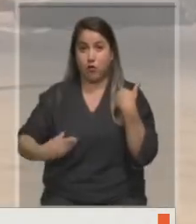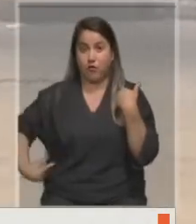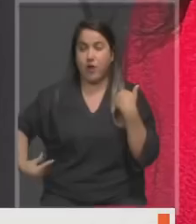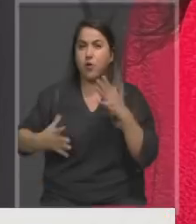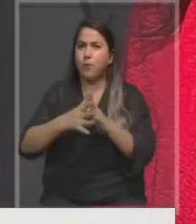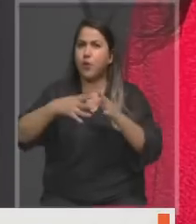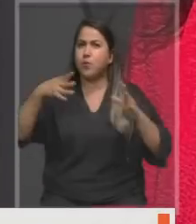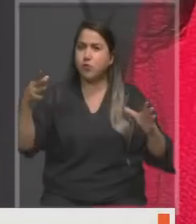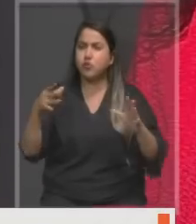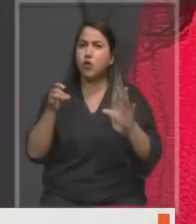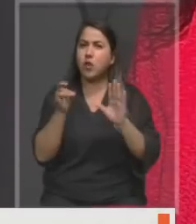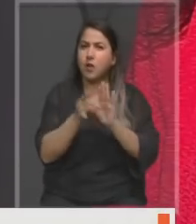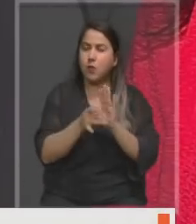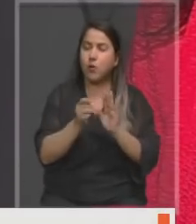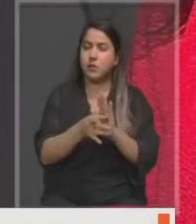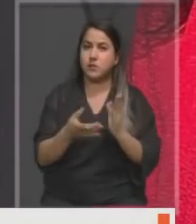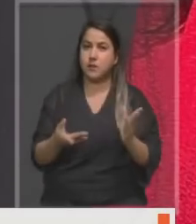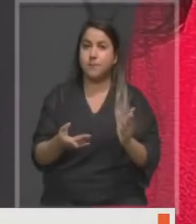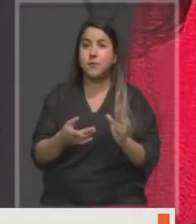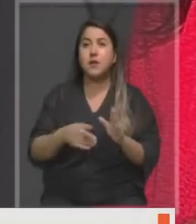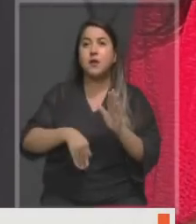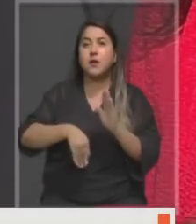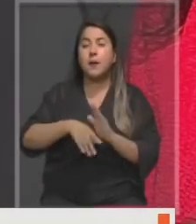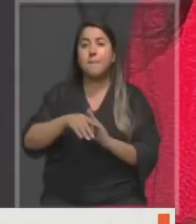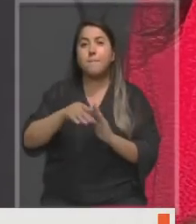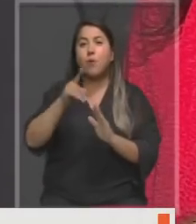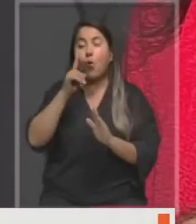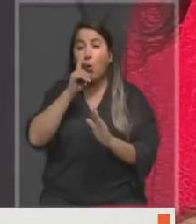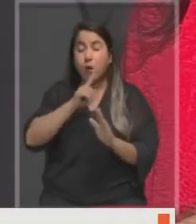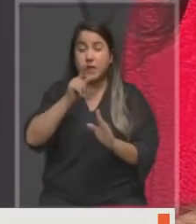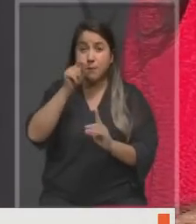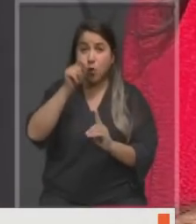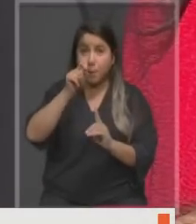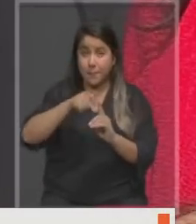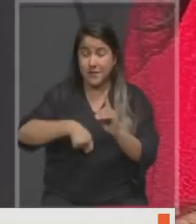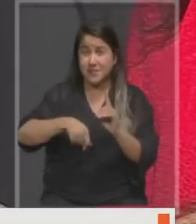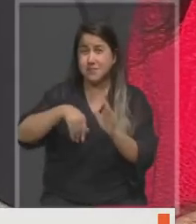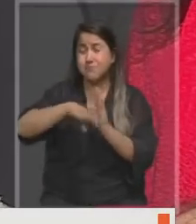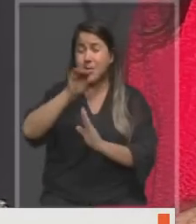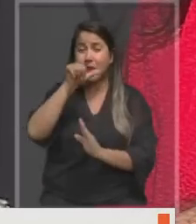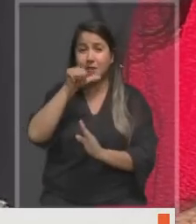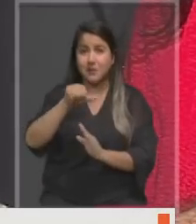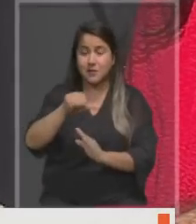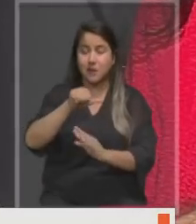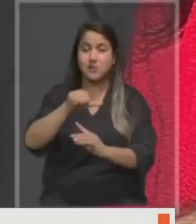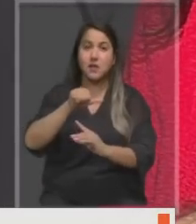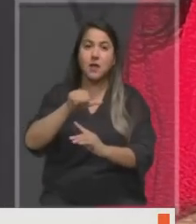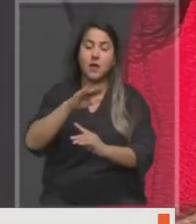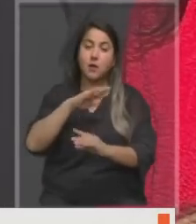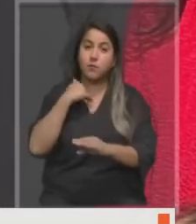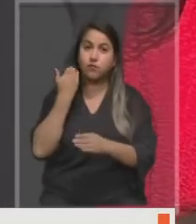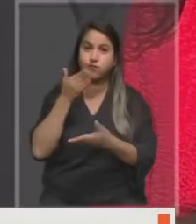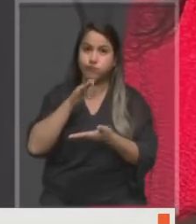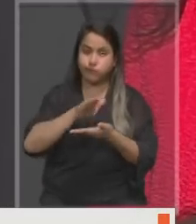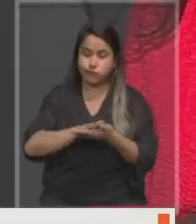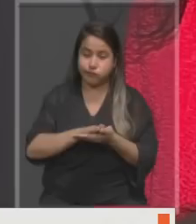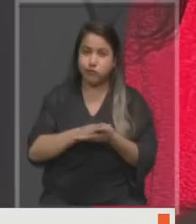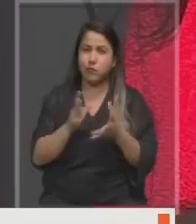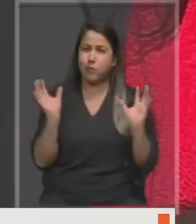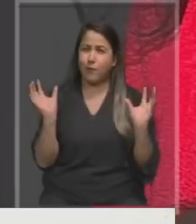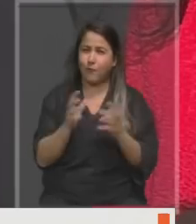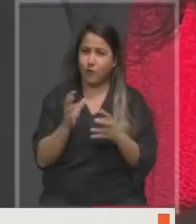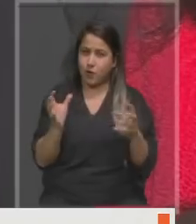criminalidad tenemos en el último mes más de seis fallecidos producto de hechos de sangre muy violentos y esto también